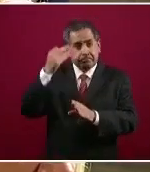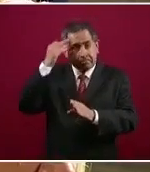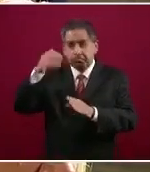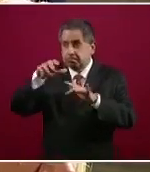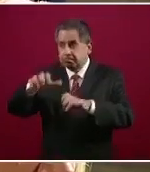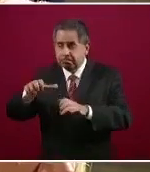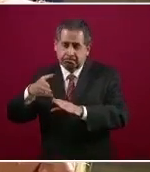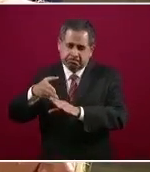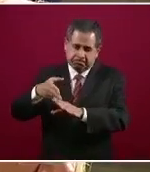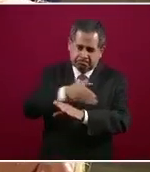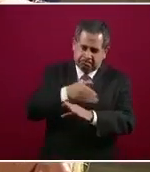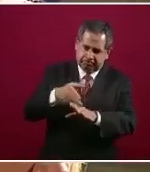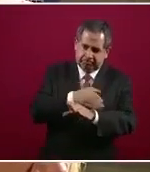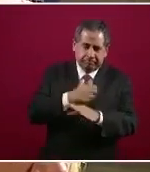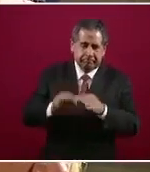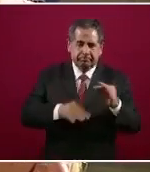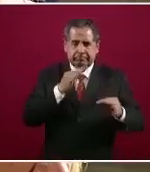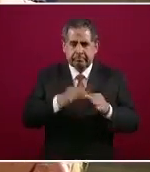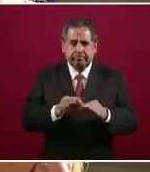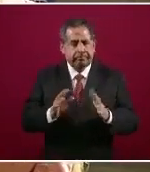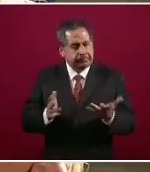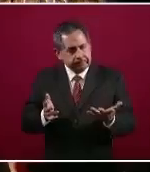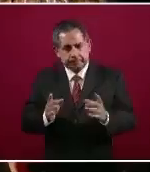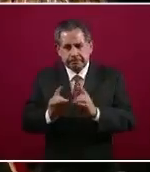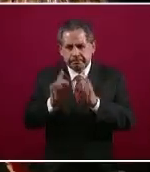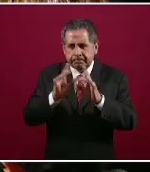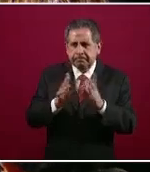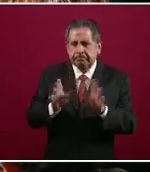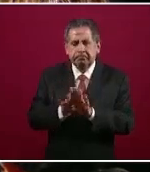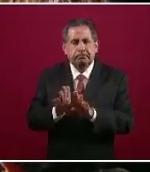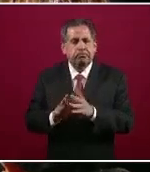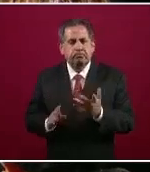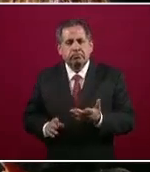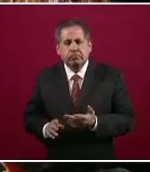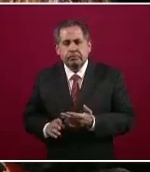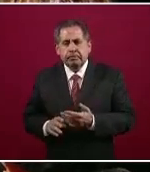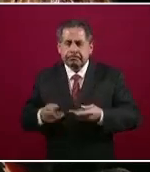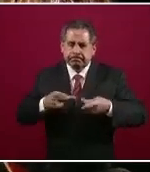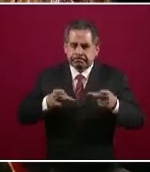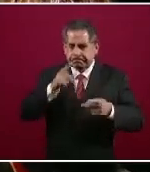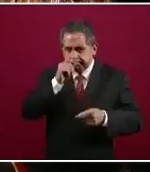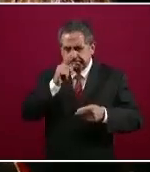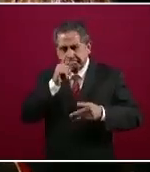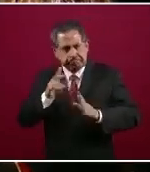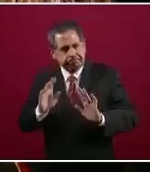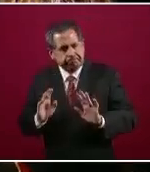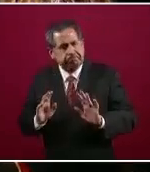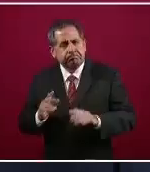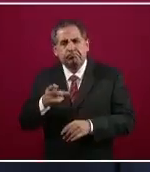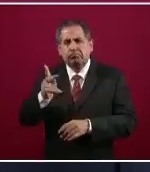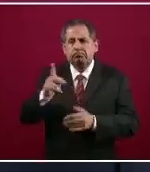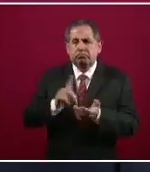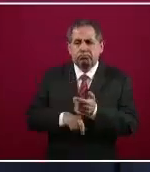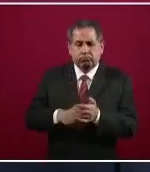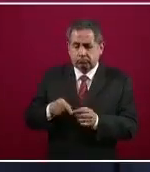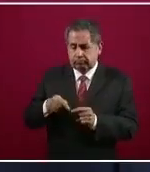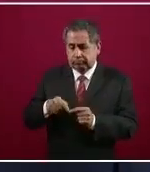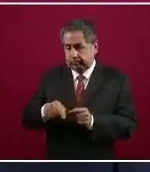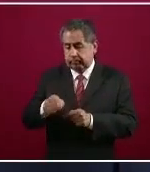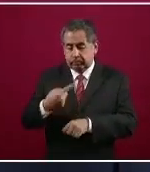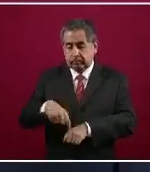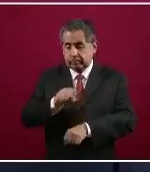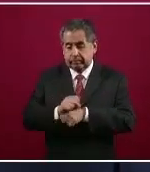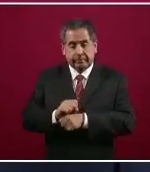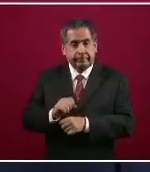temporada de lluvias. Entiendo que, bueno, ha estado por debajo de lo pronosticado. Sin embargo, pues ya en estas últimas semanas